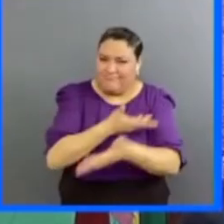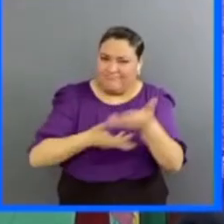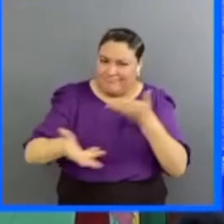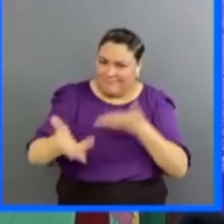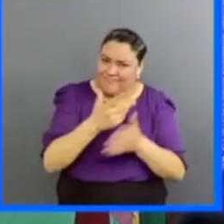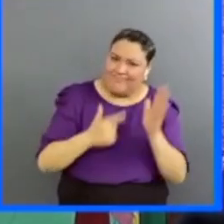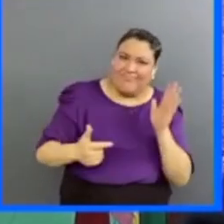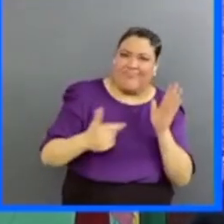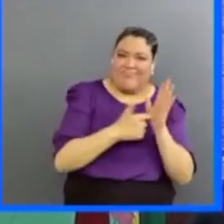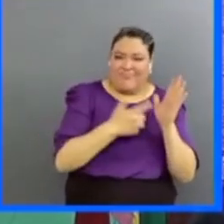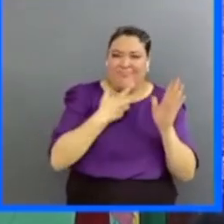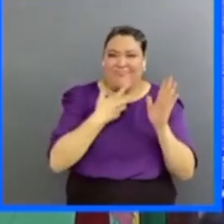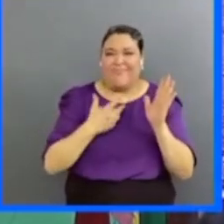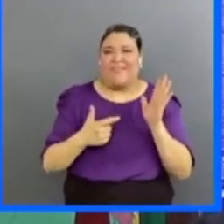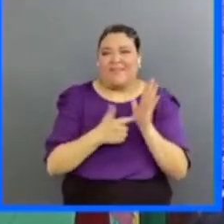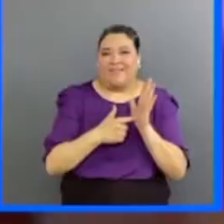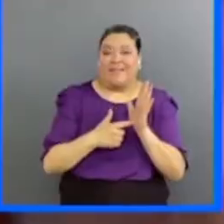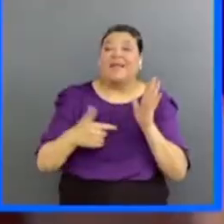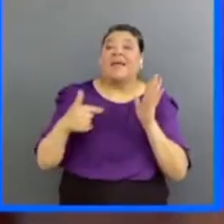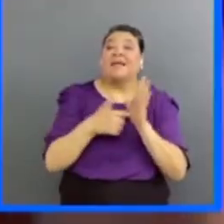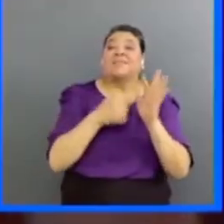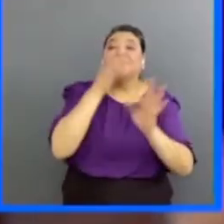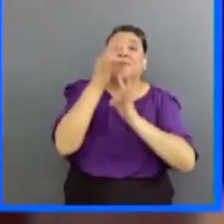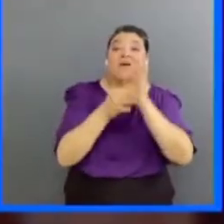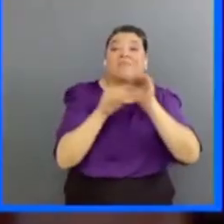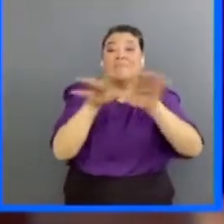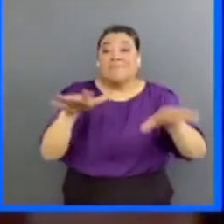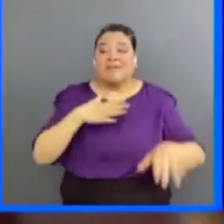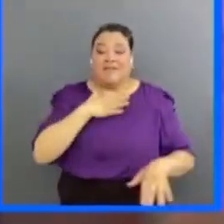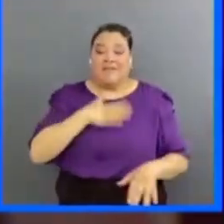en esta parte de equidad.